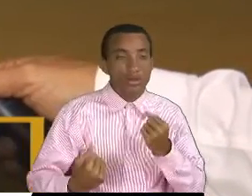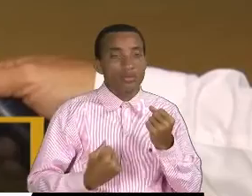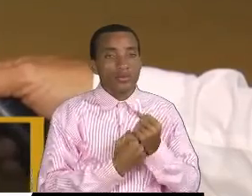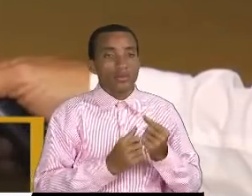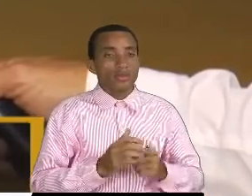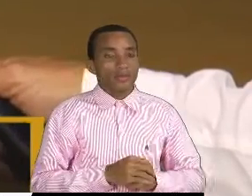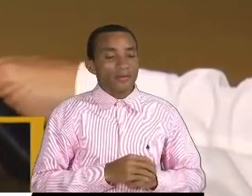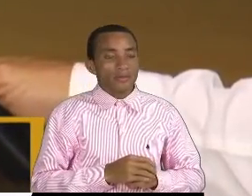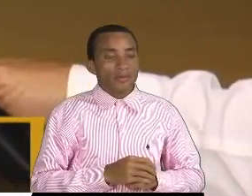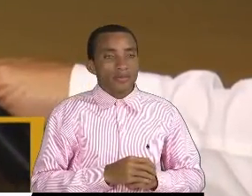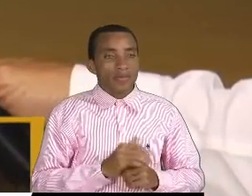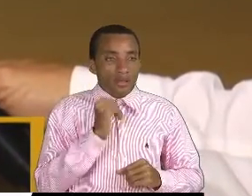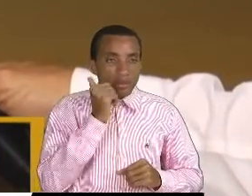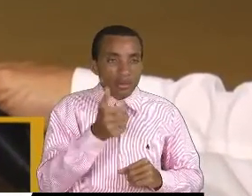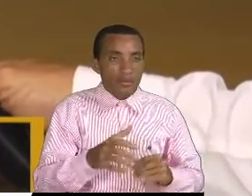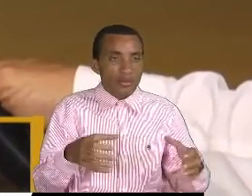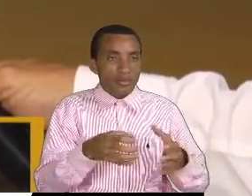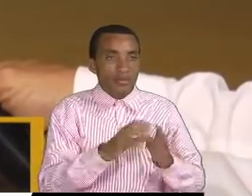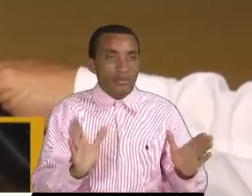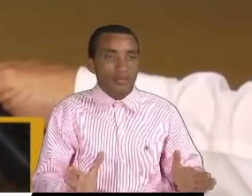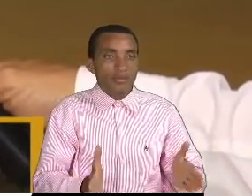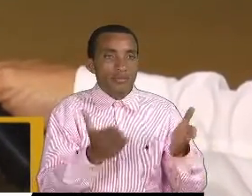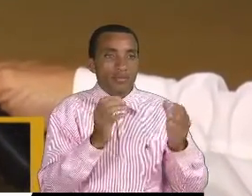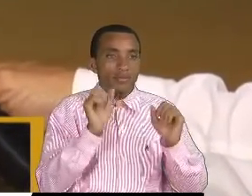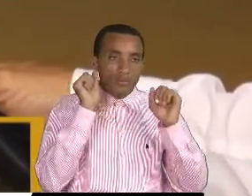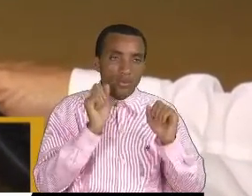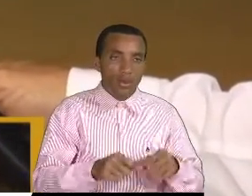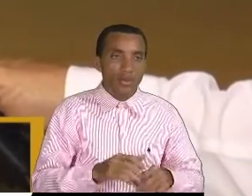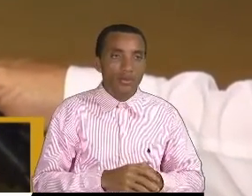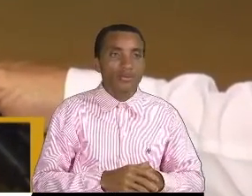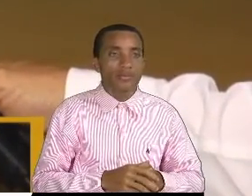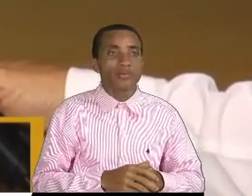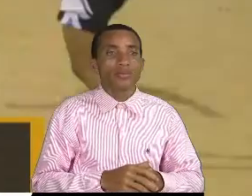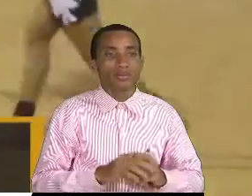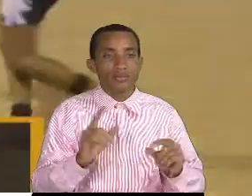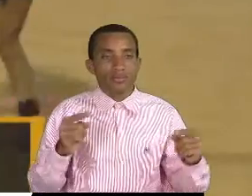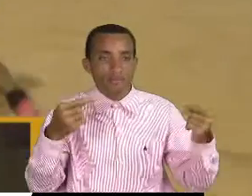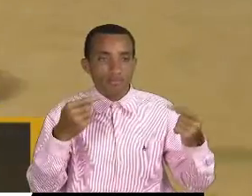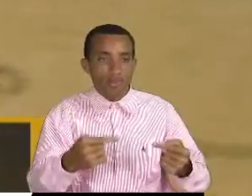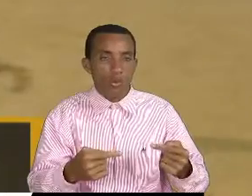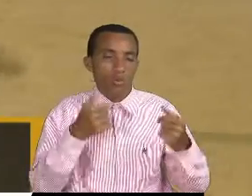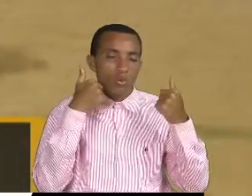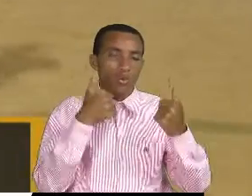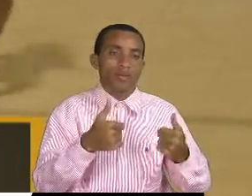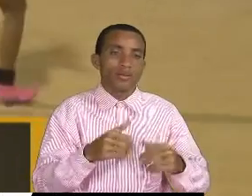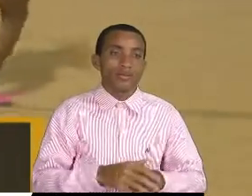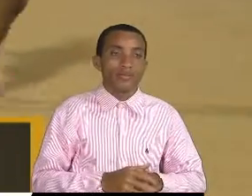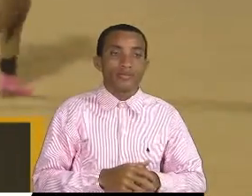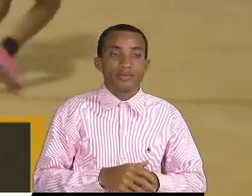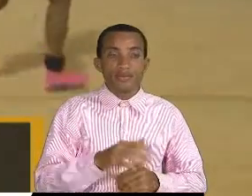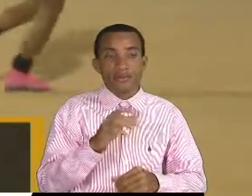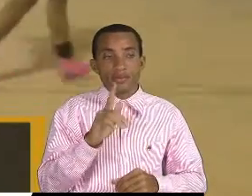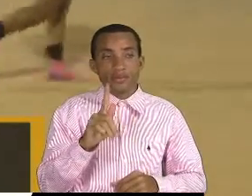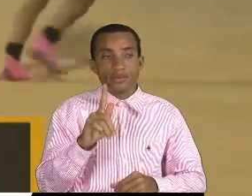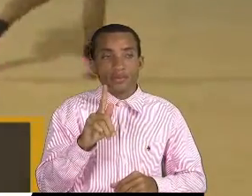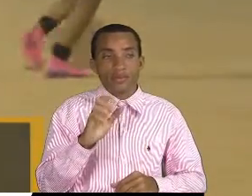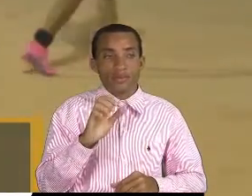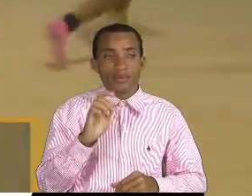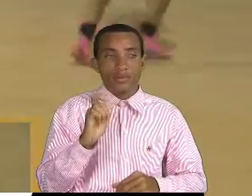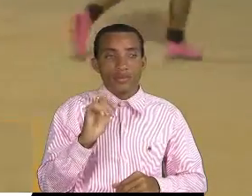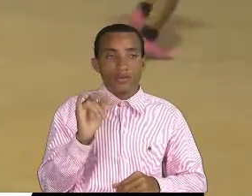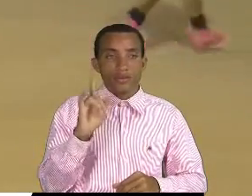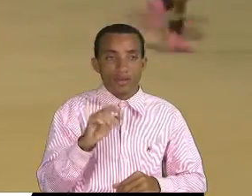pues nuestro equipo mejore y podamos llegar a los municipales con un excelente equipo. Fénix se alista para participar del torneo municipal de fútbol femenino